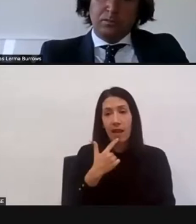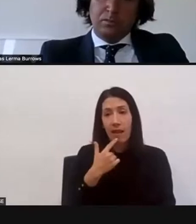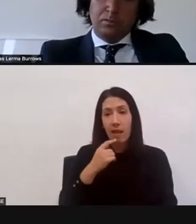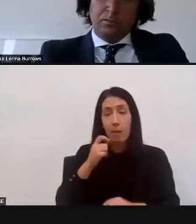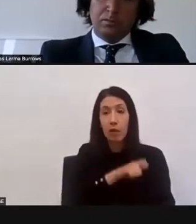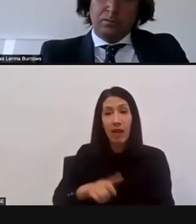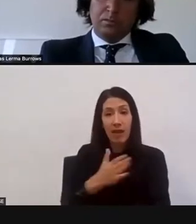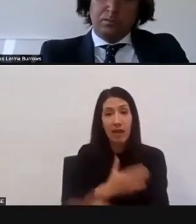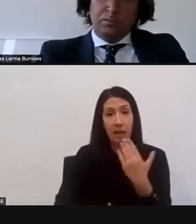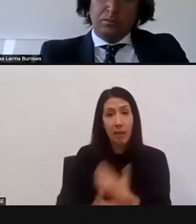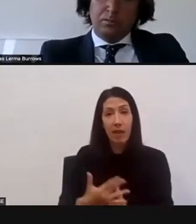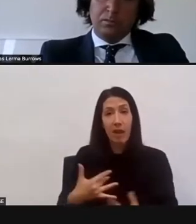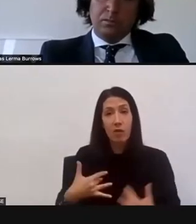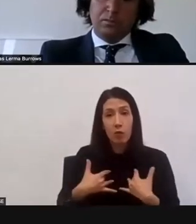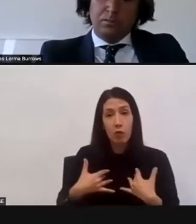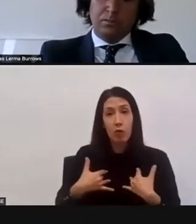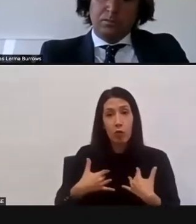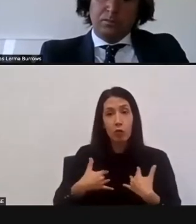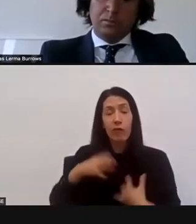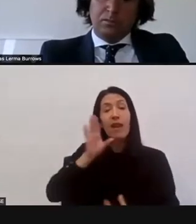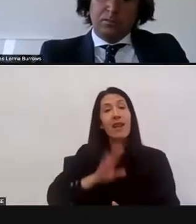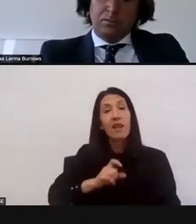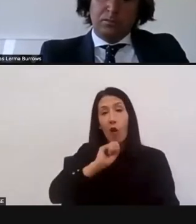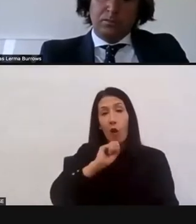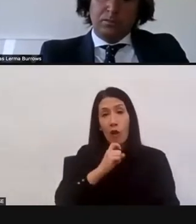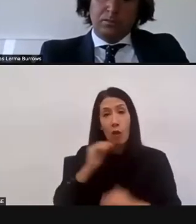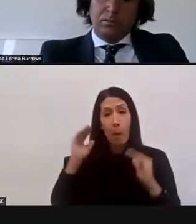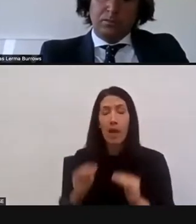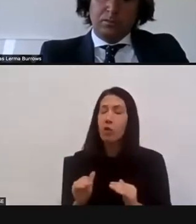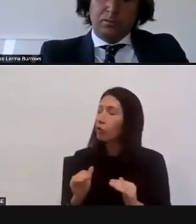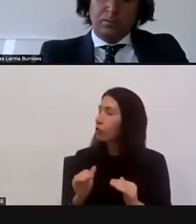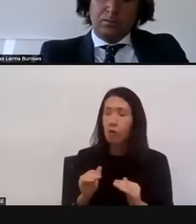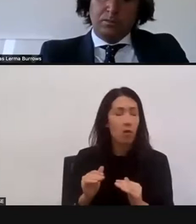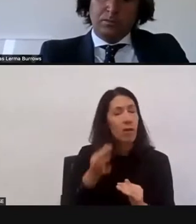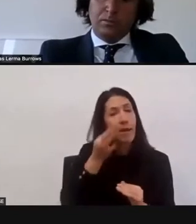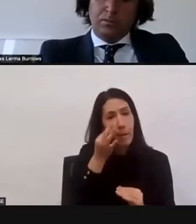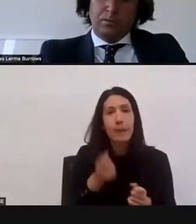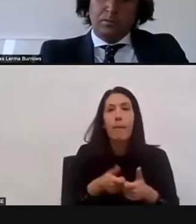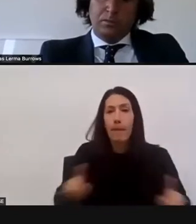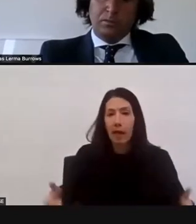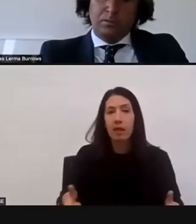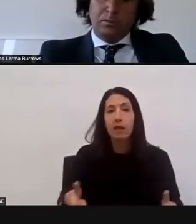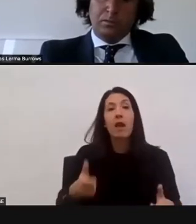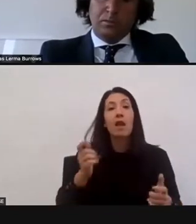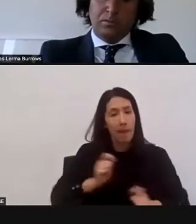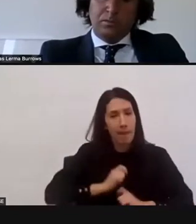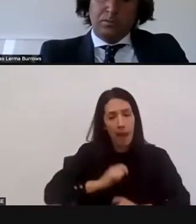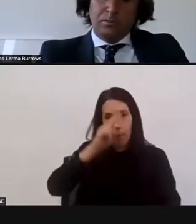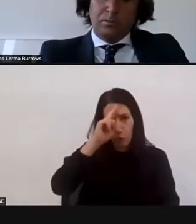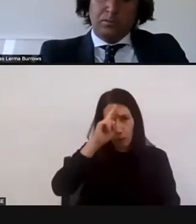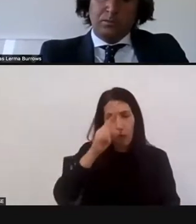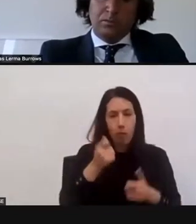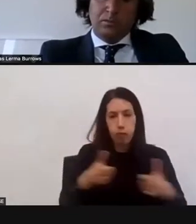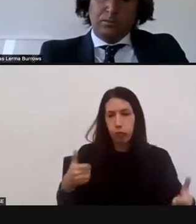sufriendo delitos de odio. Por lo tanto, vemos con preocupación por el aumento reciente en las actitudes que se